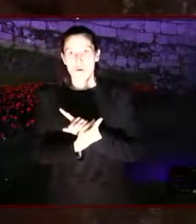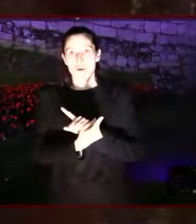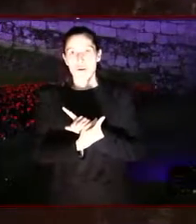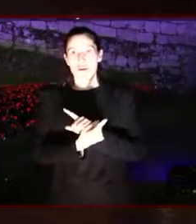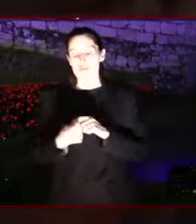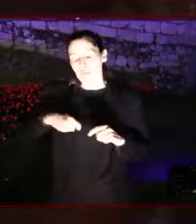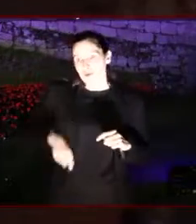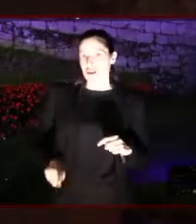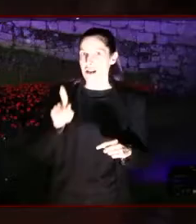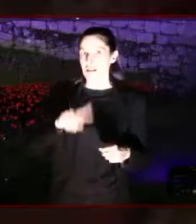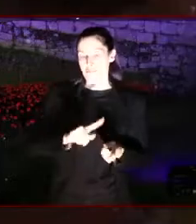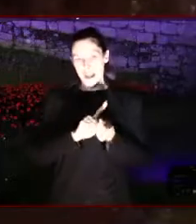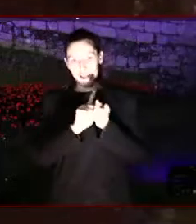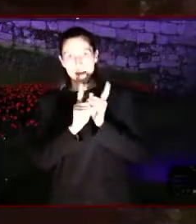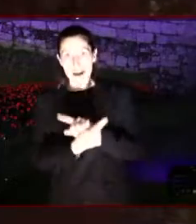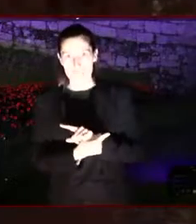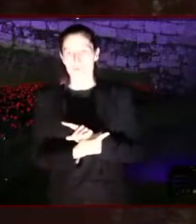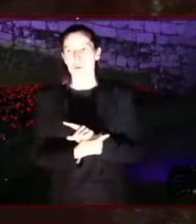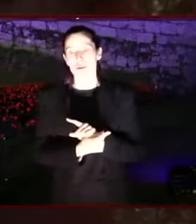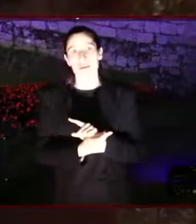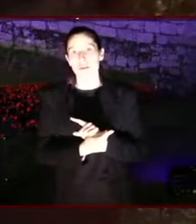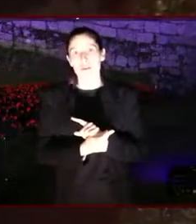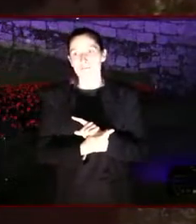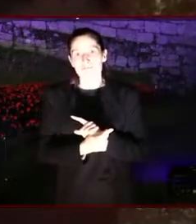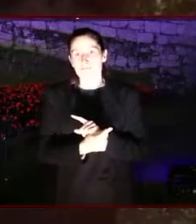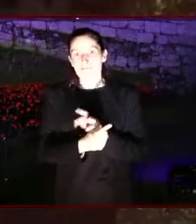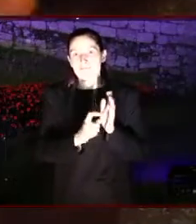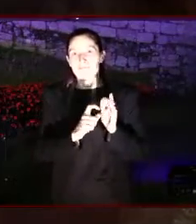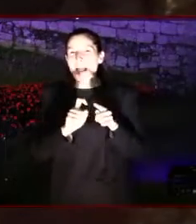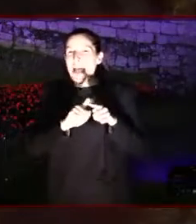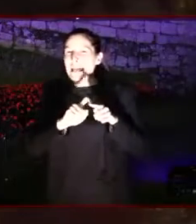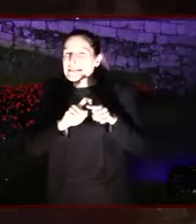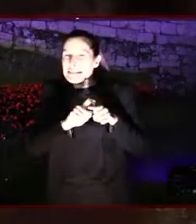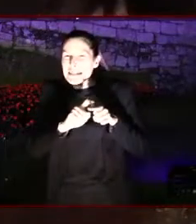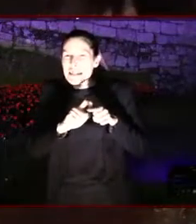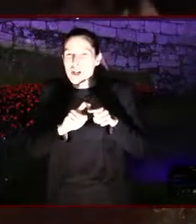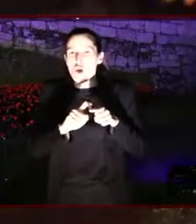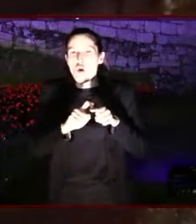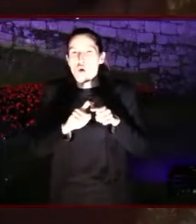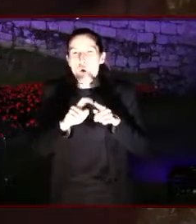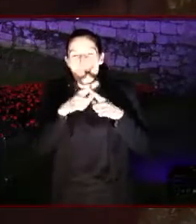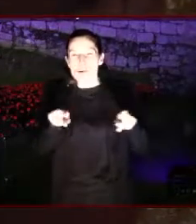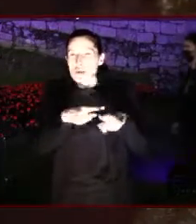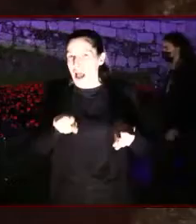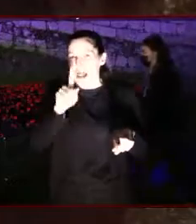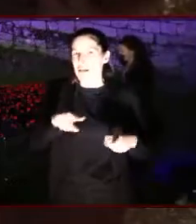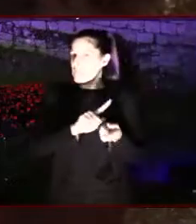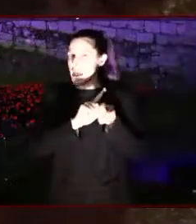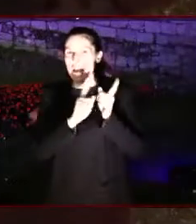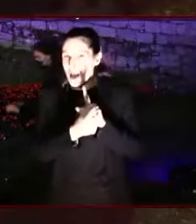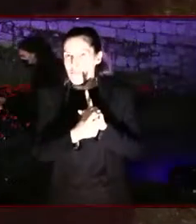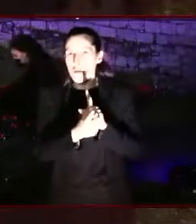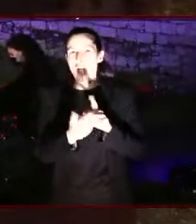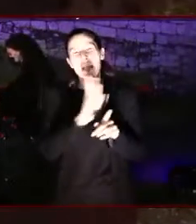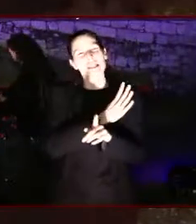profesional, ¿sí? Sino que también cambié el estilo musical, rollo. Yo antes cantaba más popero,